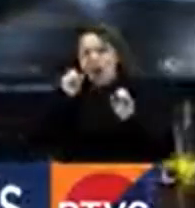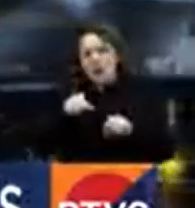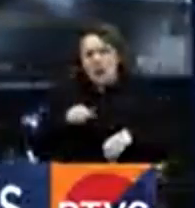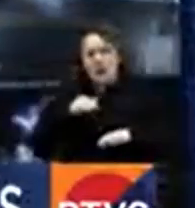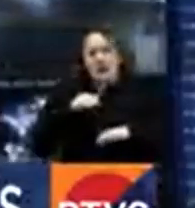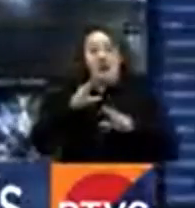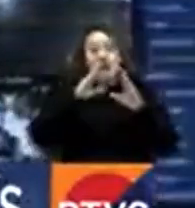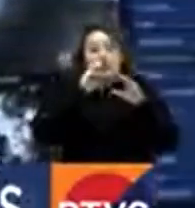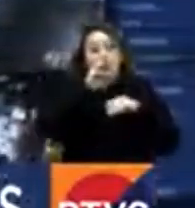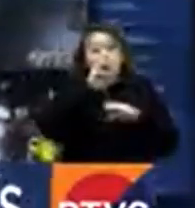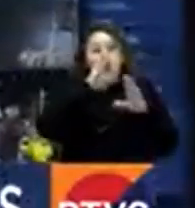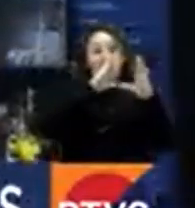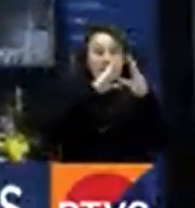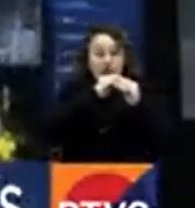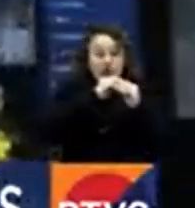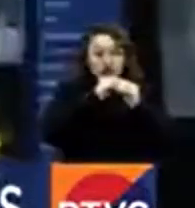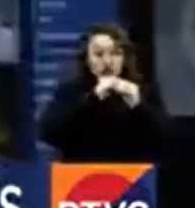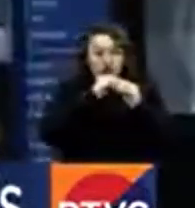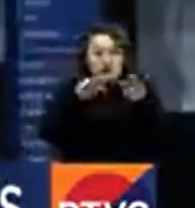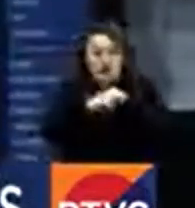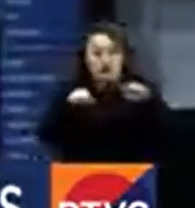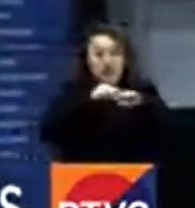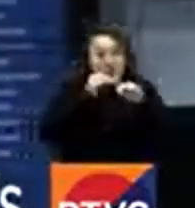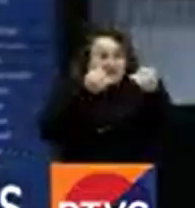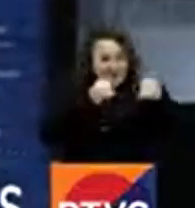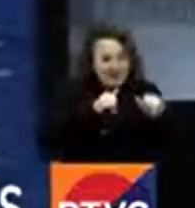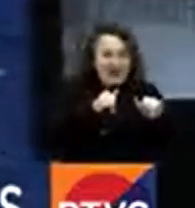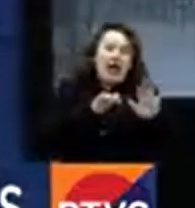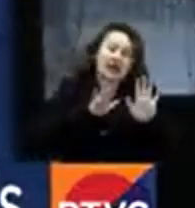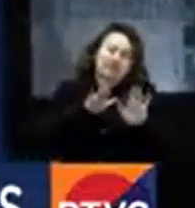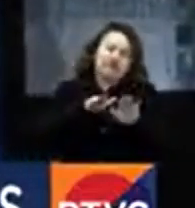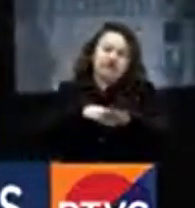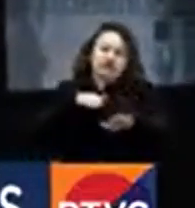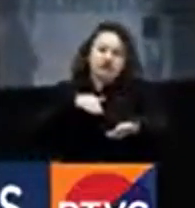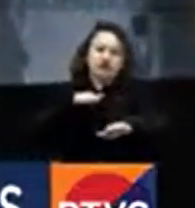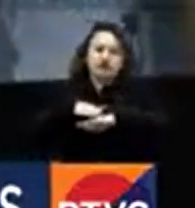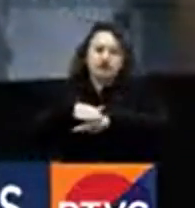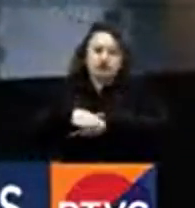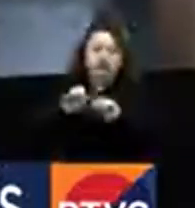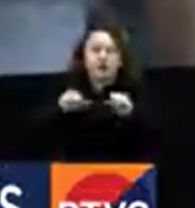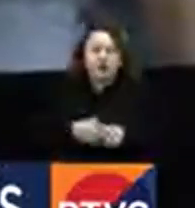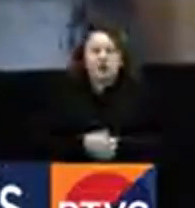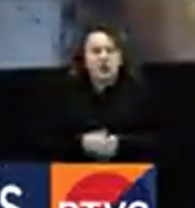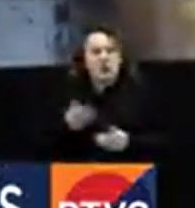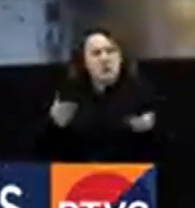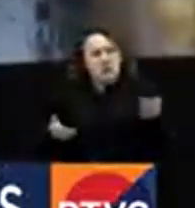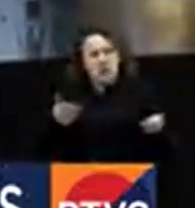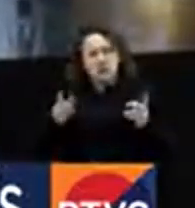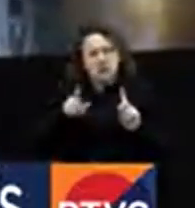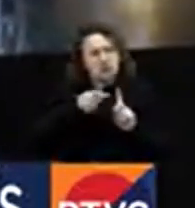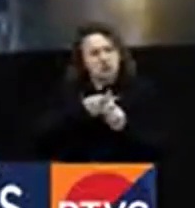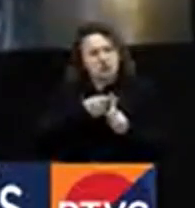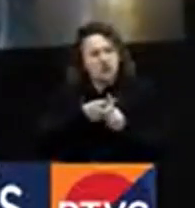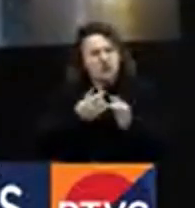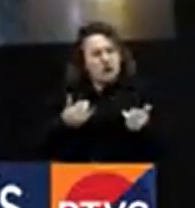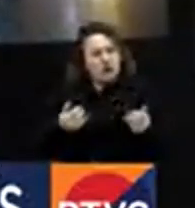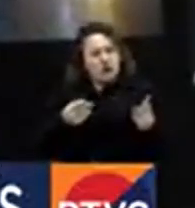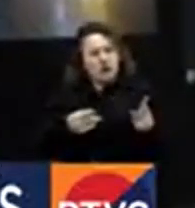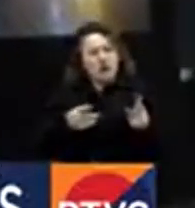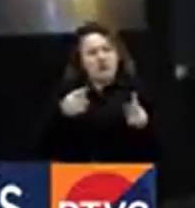las 8 de la noche cuando finaliza el pico y placa regional. En general, el balance es positivo en este Puente de Reyes, una reducción